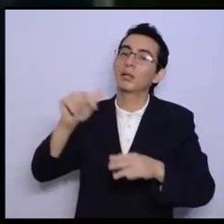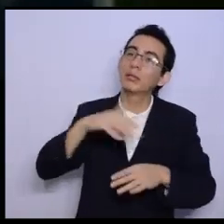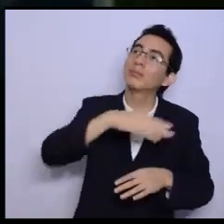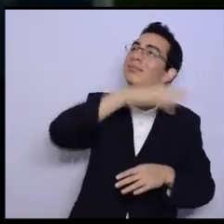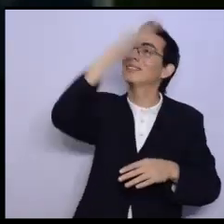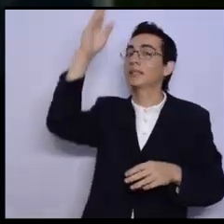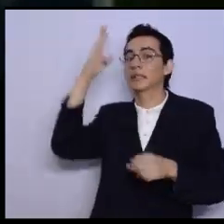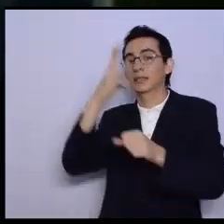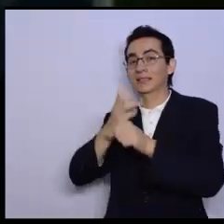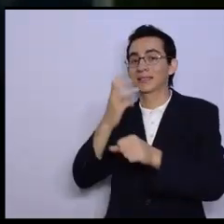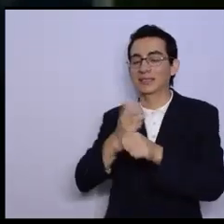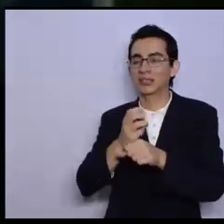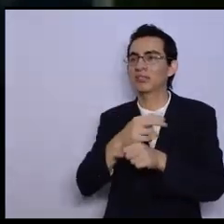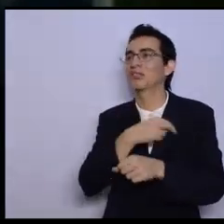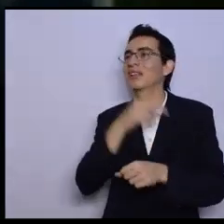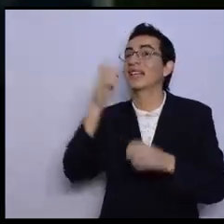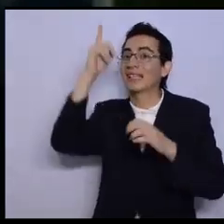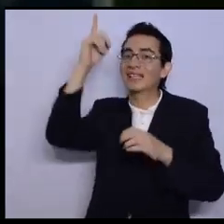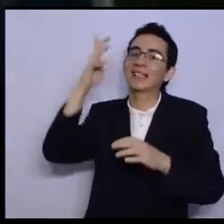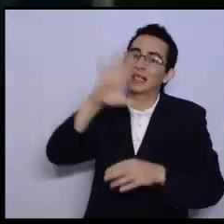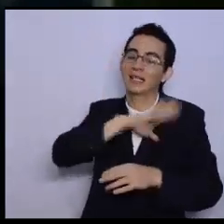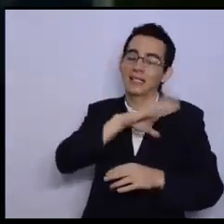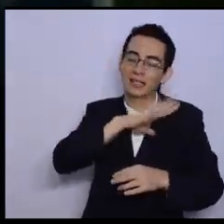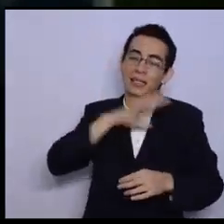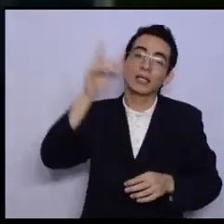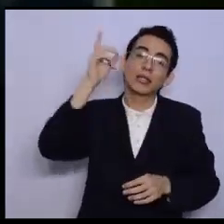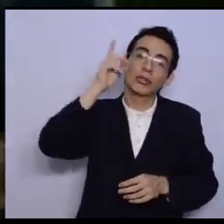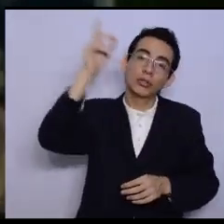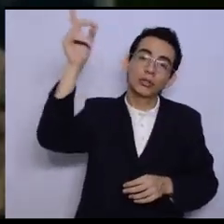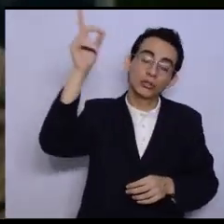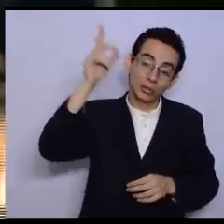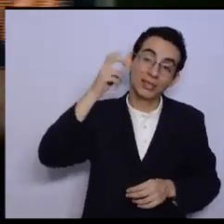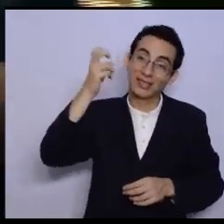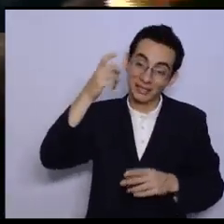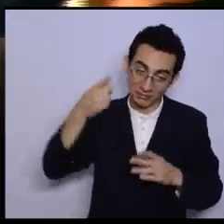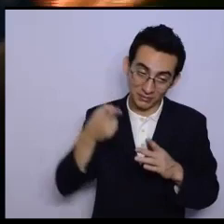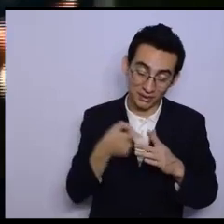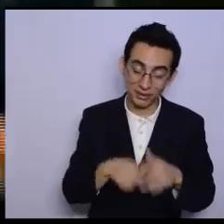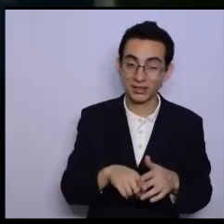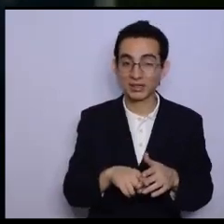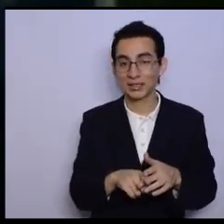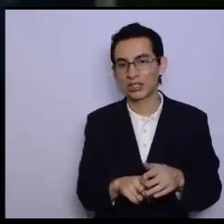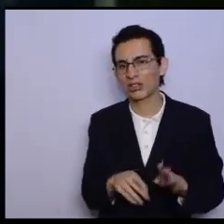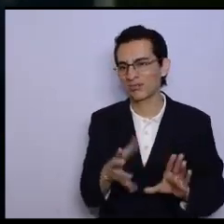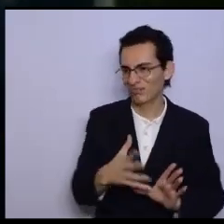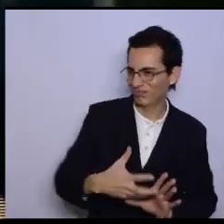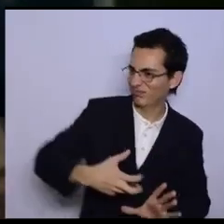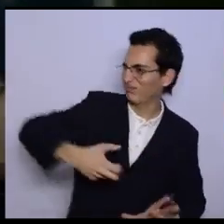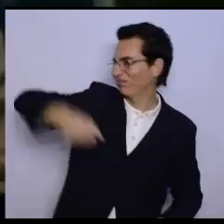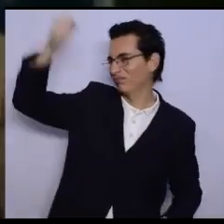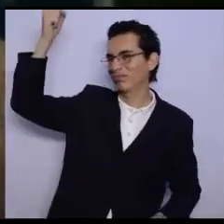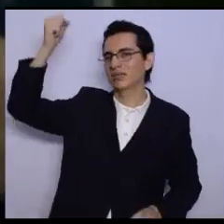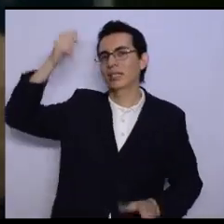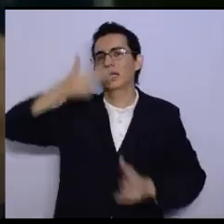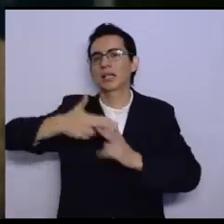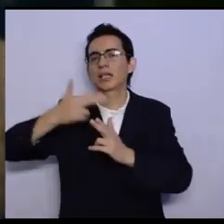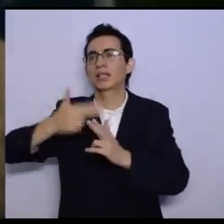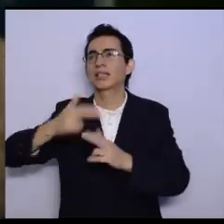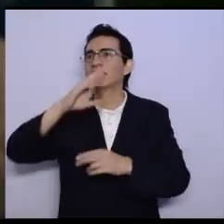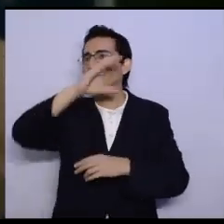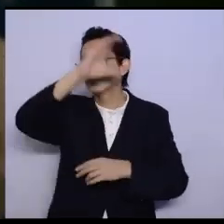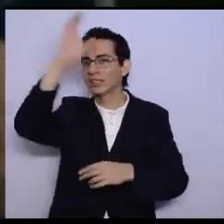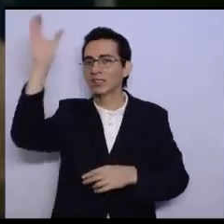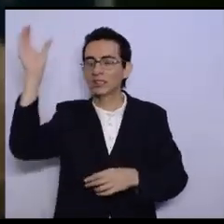ve, que es donde está Dios. Bueno, ahí fue arrebatado hasta el tercer cielo, dice. Y conozco al tal hombre,